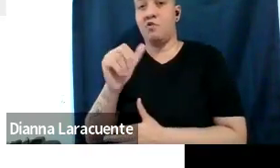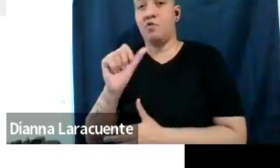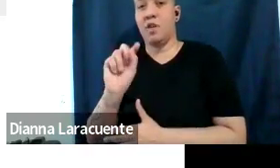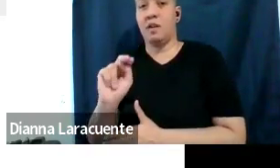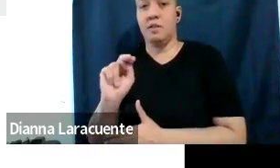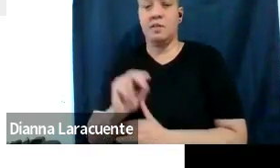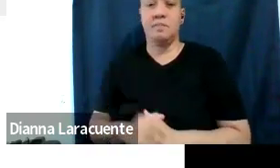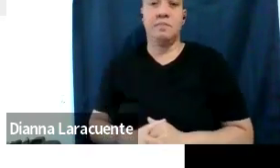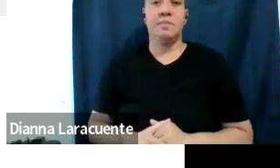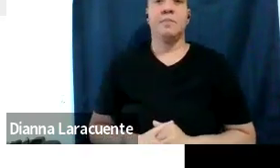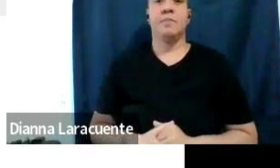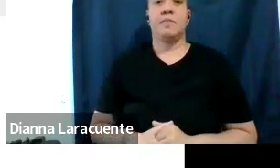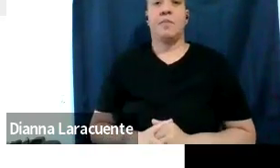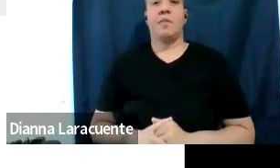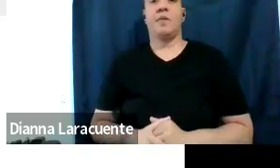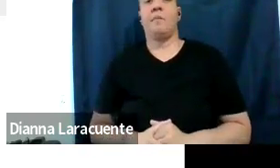sea,